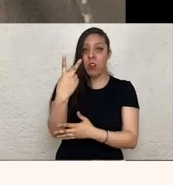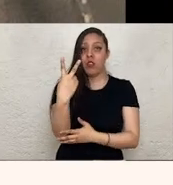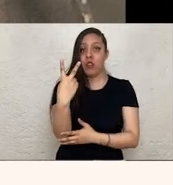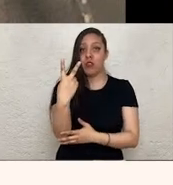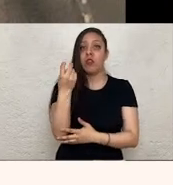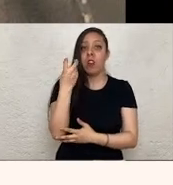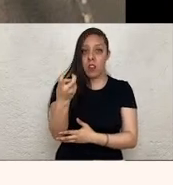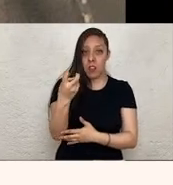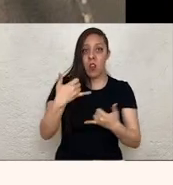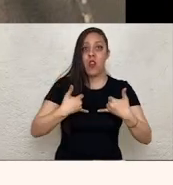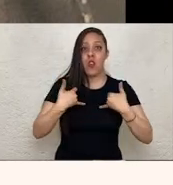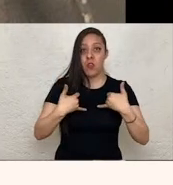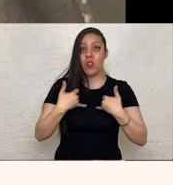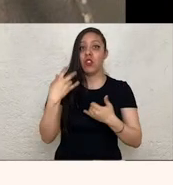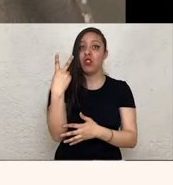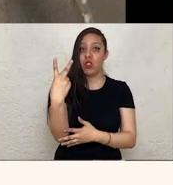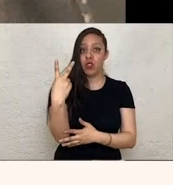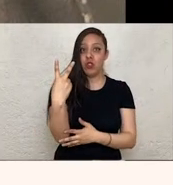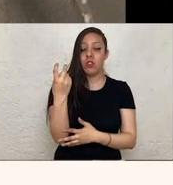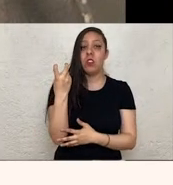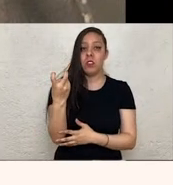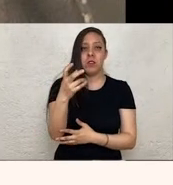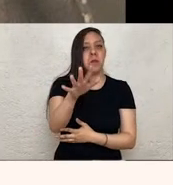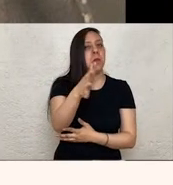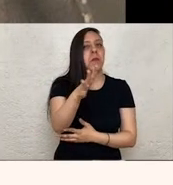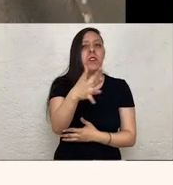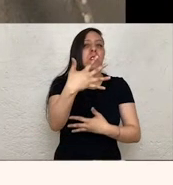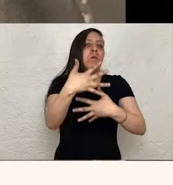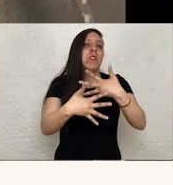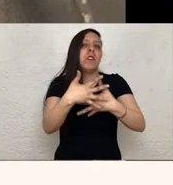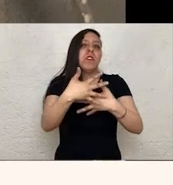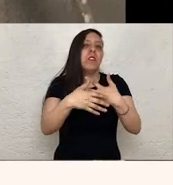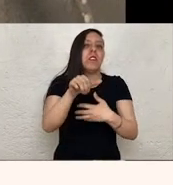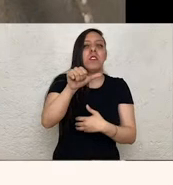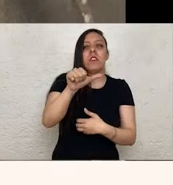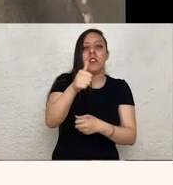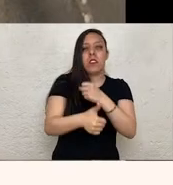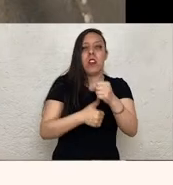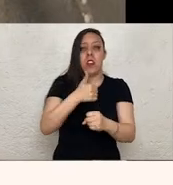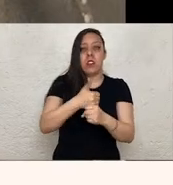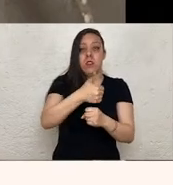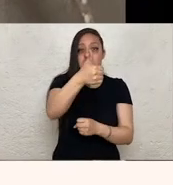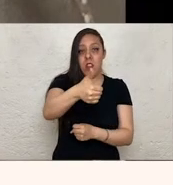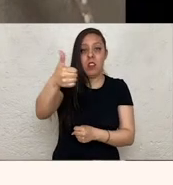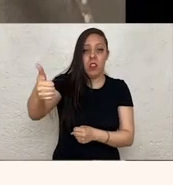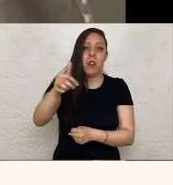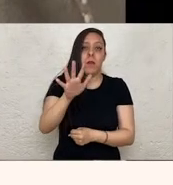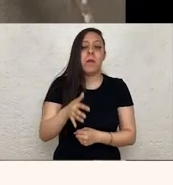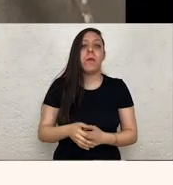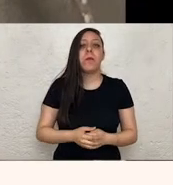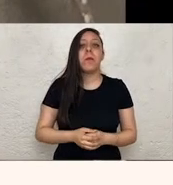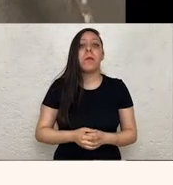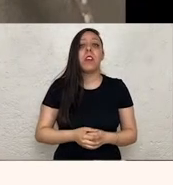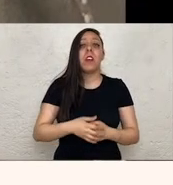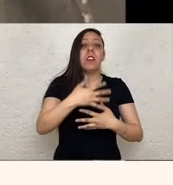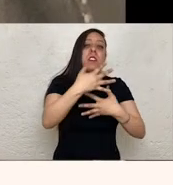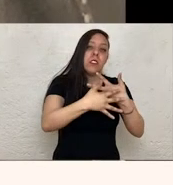mujeres, podemos decir, muchachas jóvenes, de la edad de 15 y 16 años,